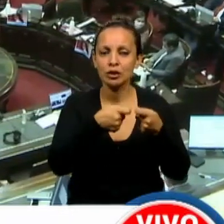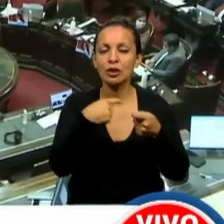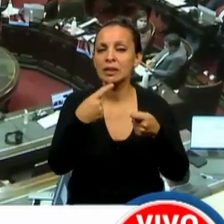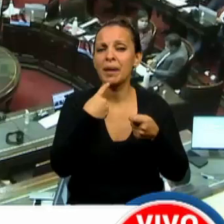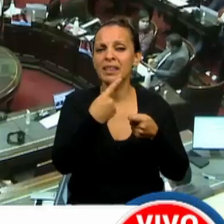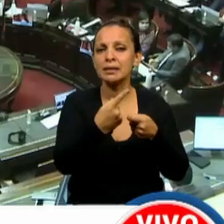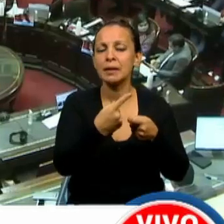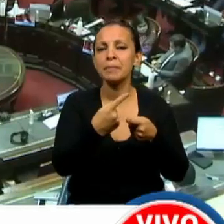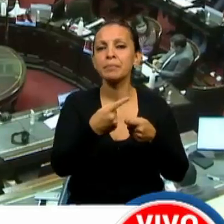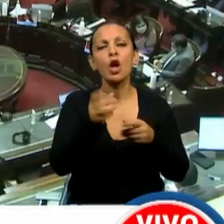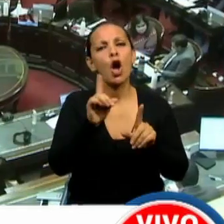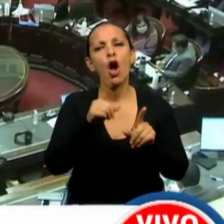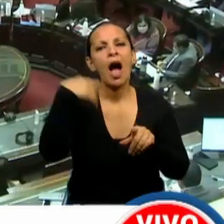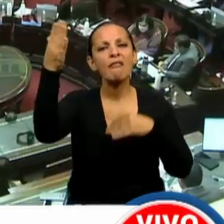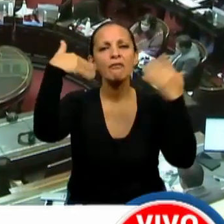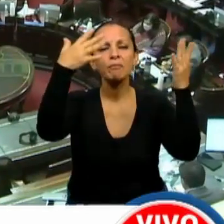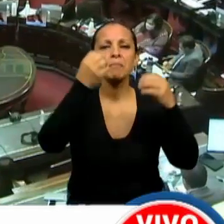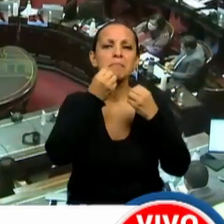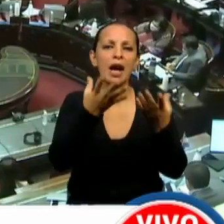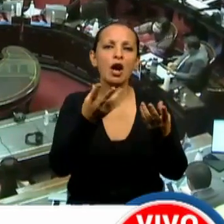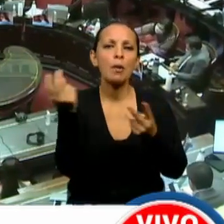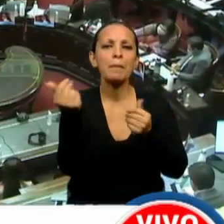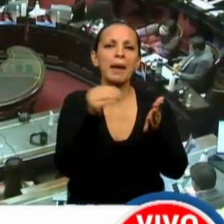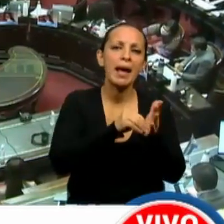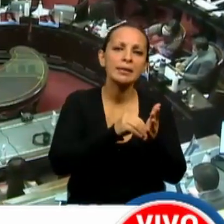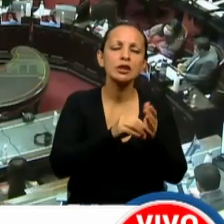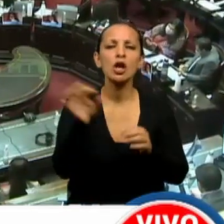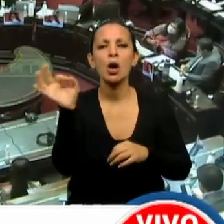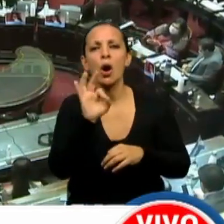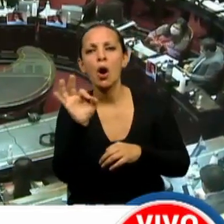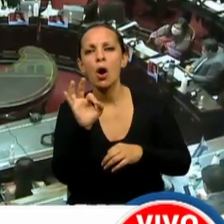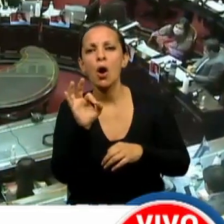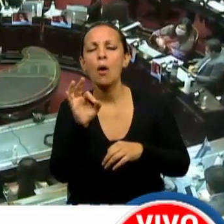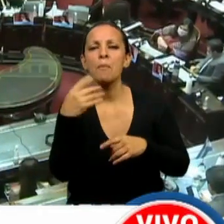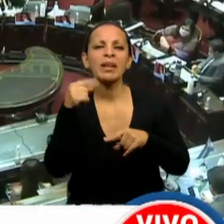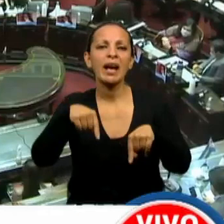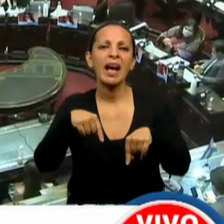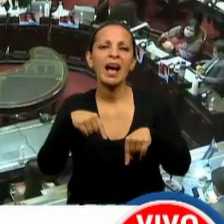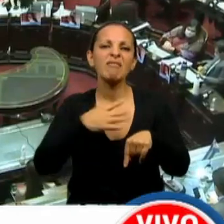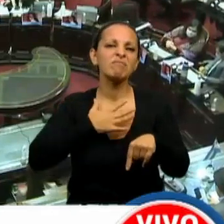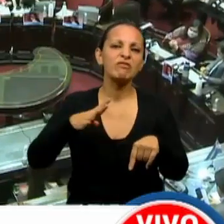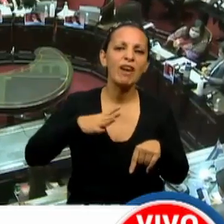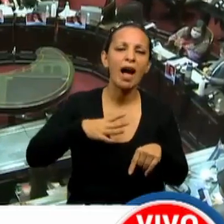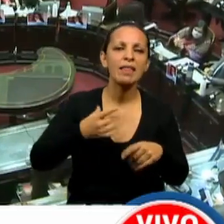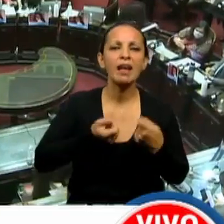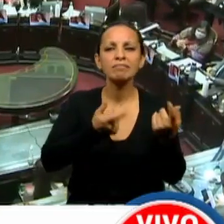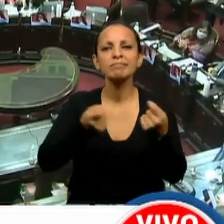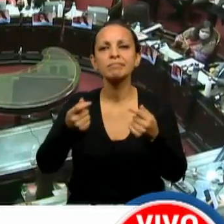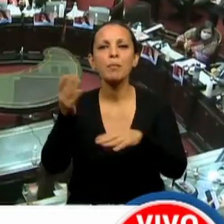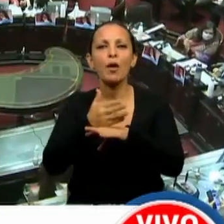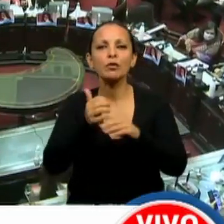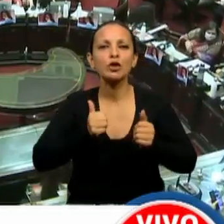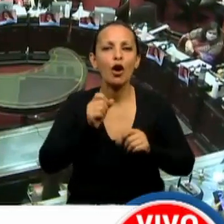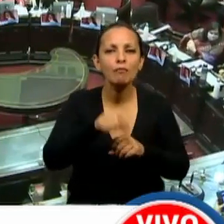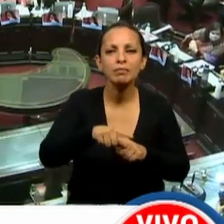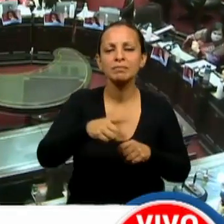aduce que se consiguen mejores precios para el consumidor o que es por incapacidad para satisfacer con la producción local la